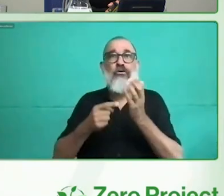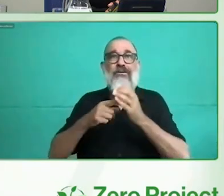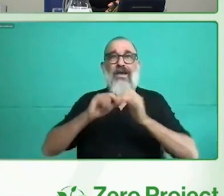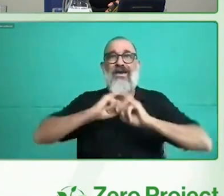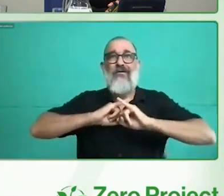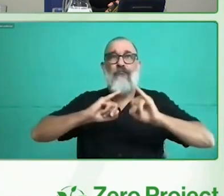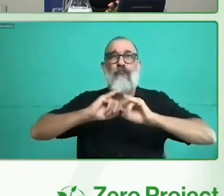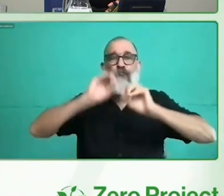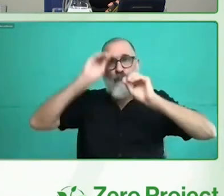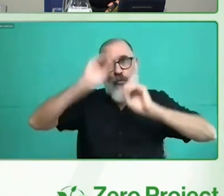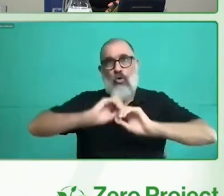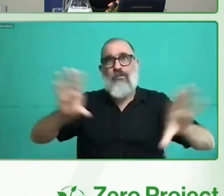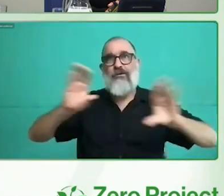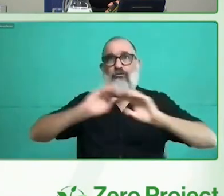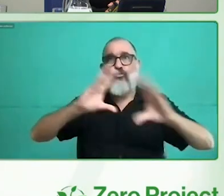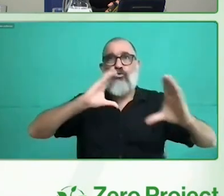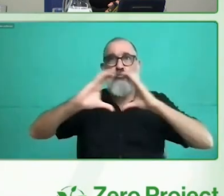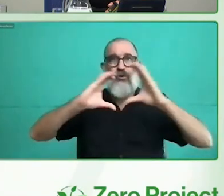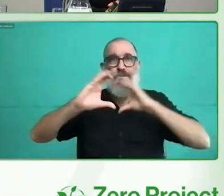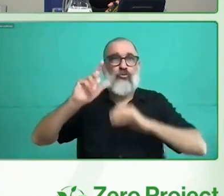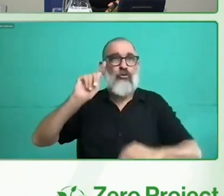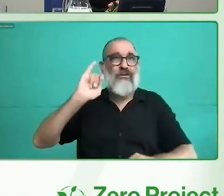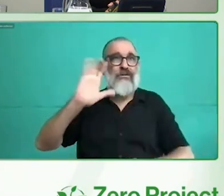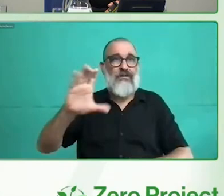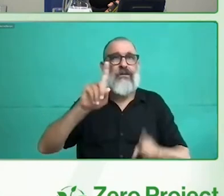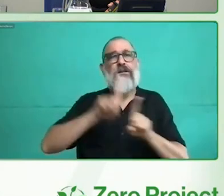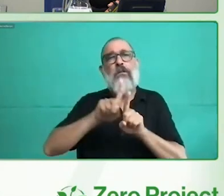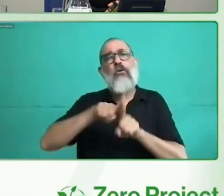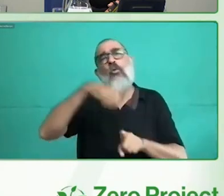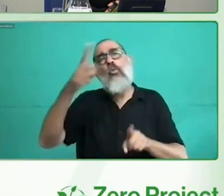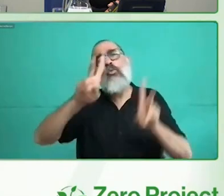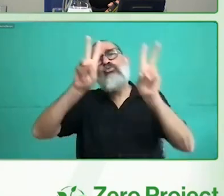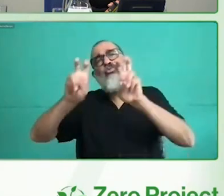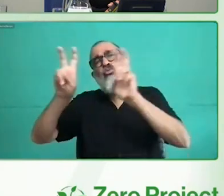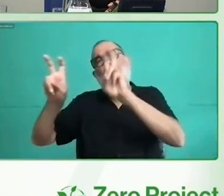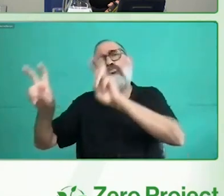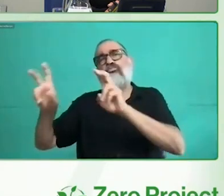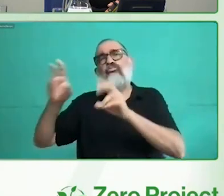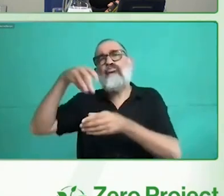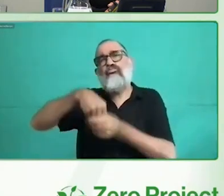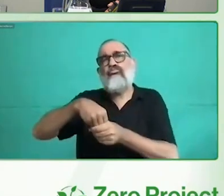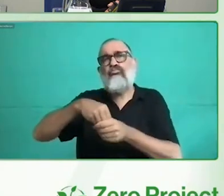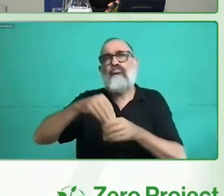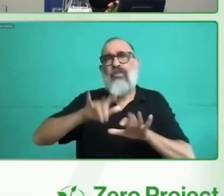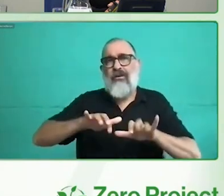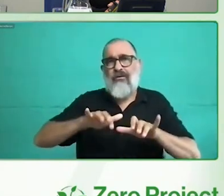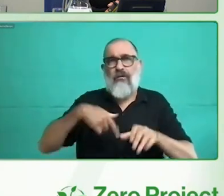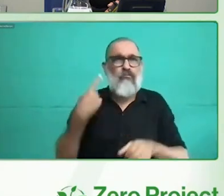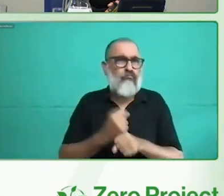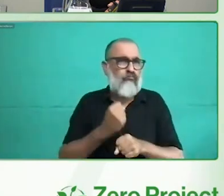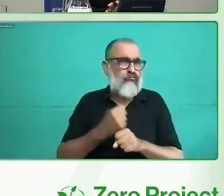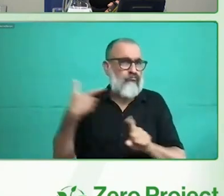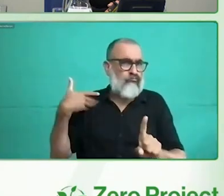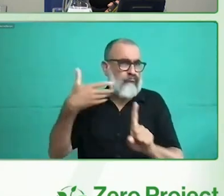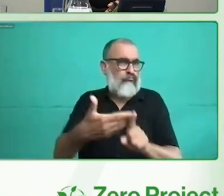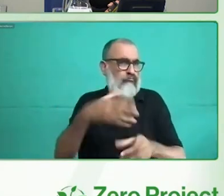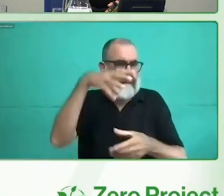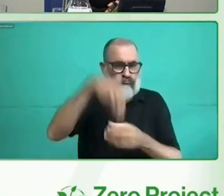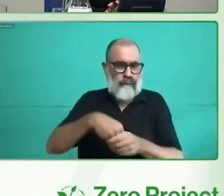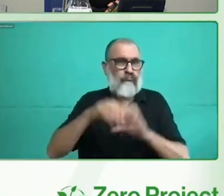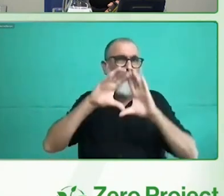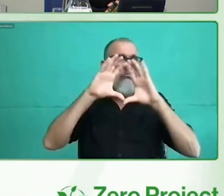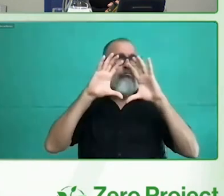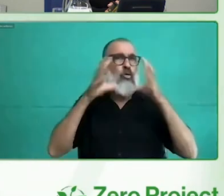miembros a que puedan caminar y desarrollar sus políticas de inclusión digital y